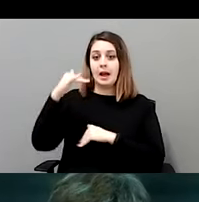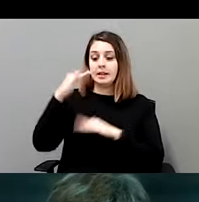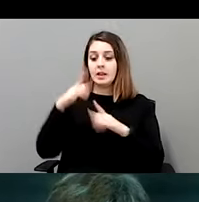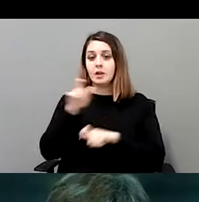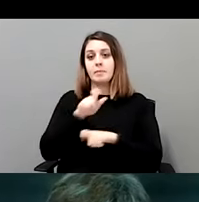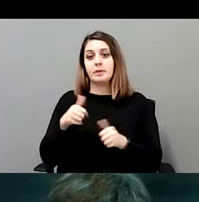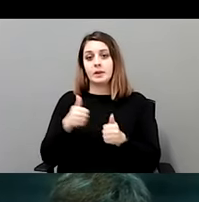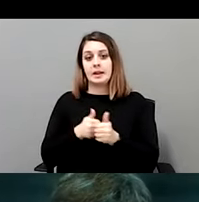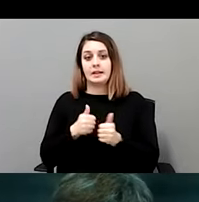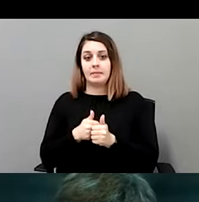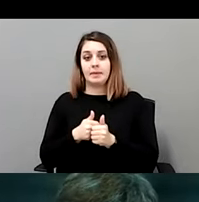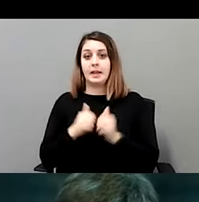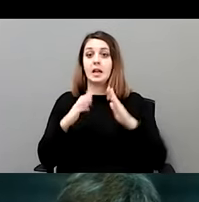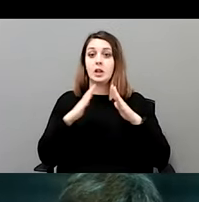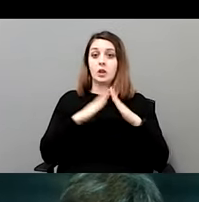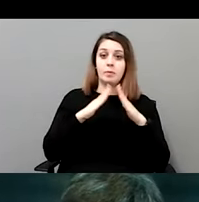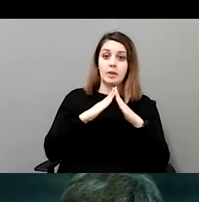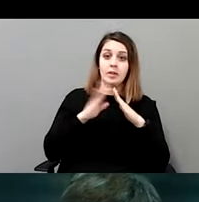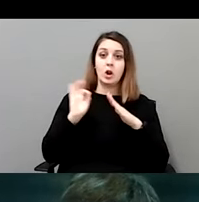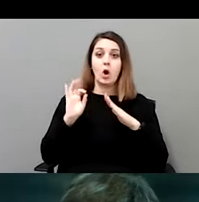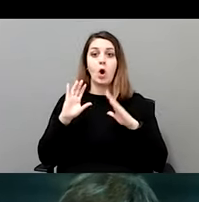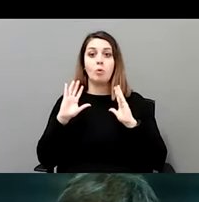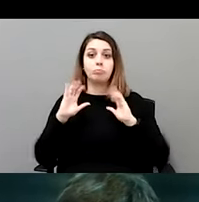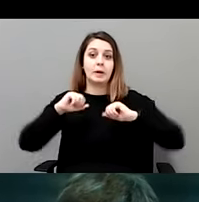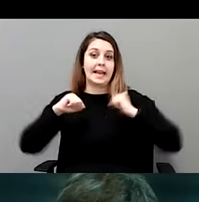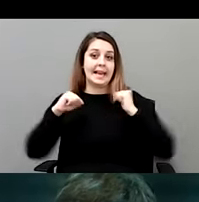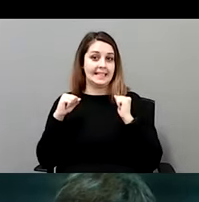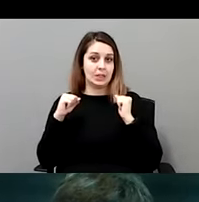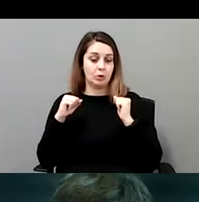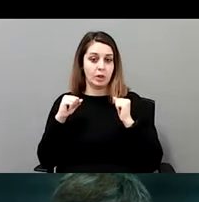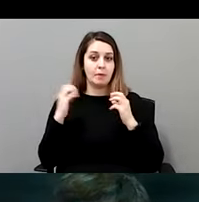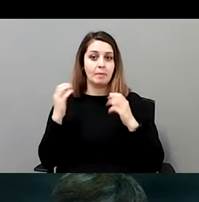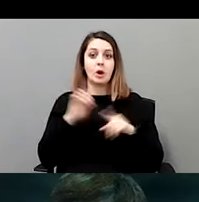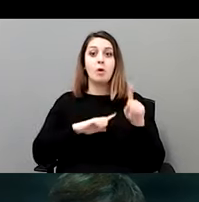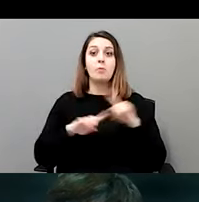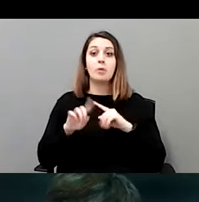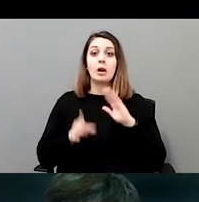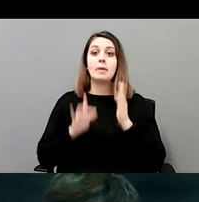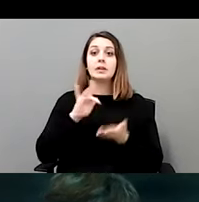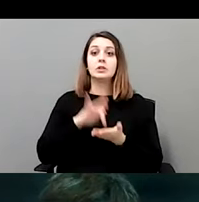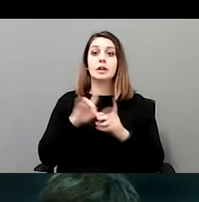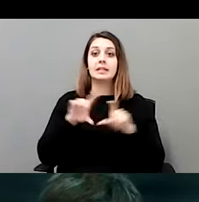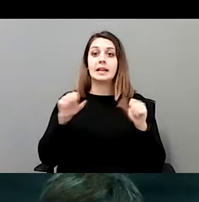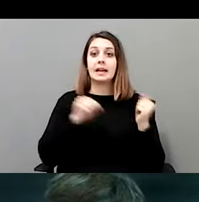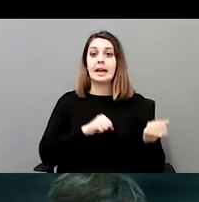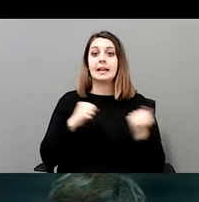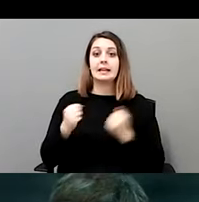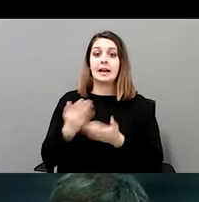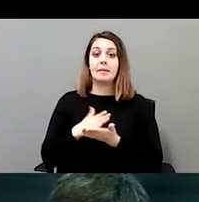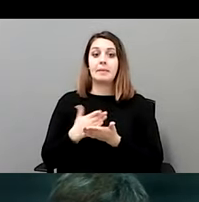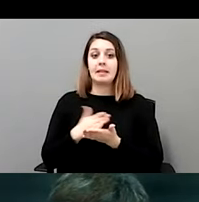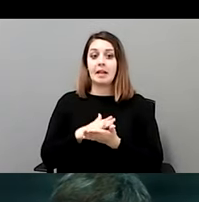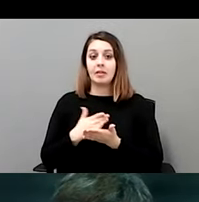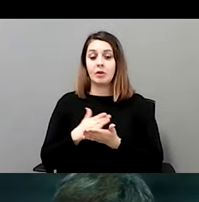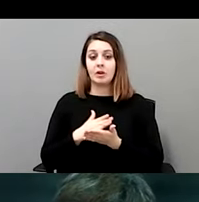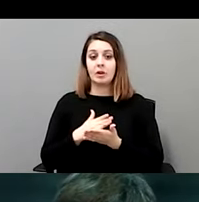en domicilio y en instituciones. Pero, ¿qué suele pasar con entidades prestadoras de